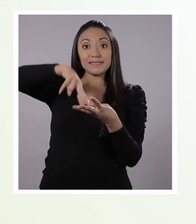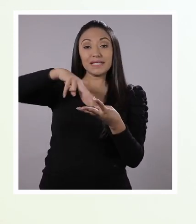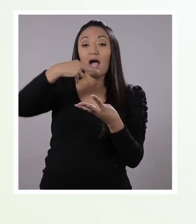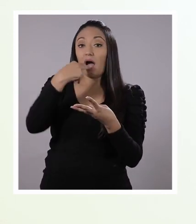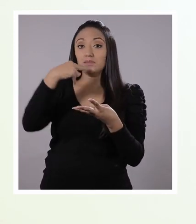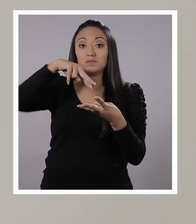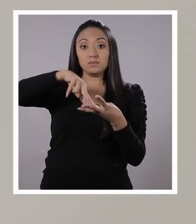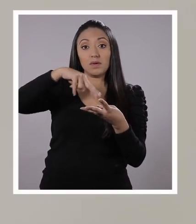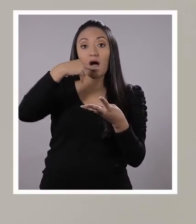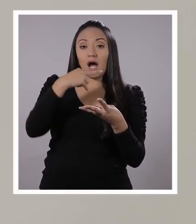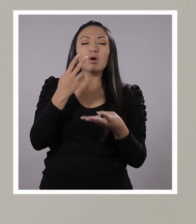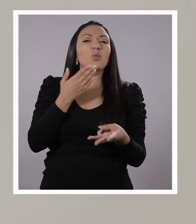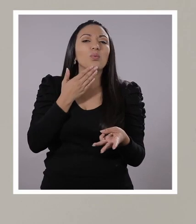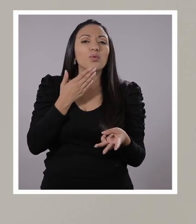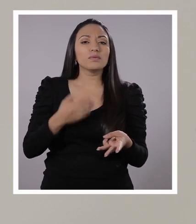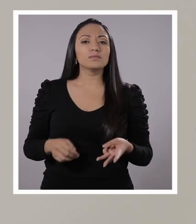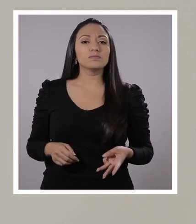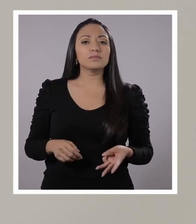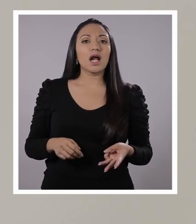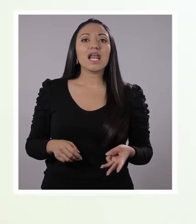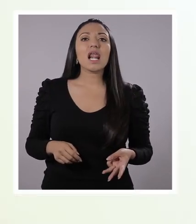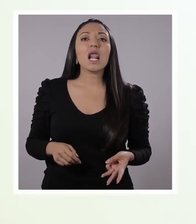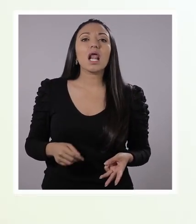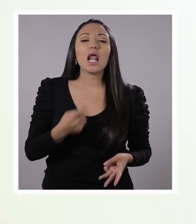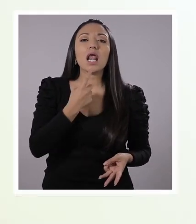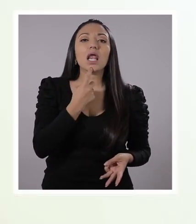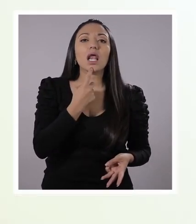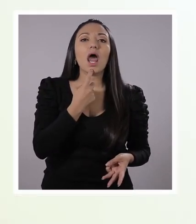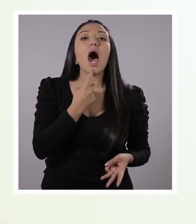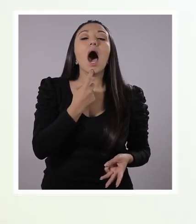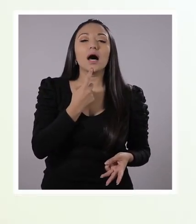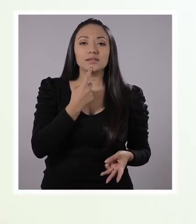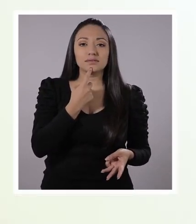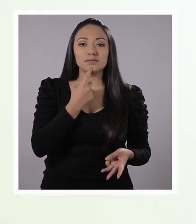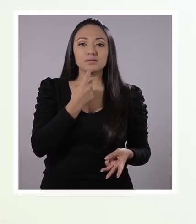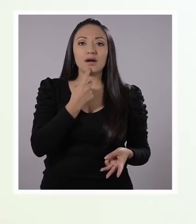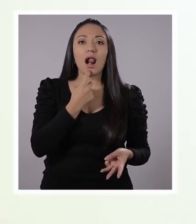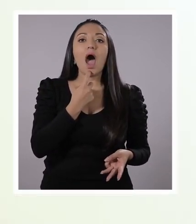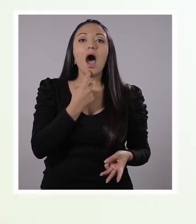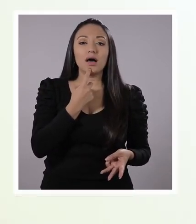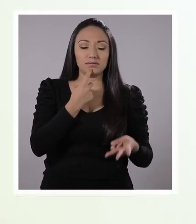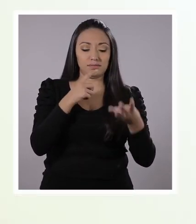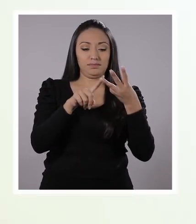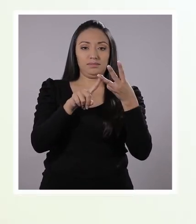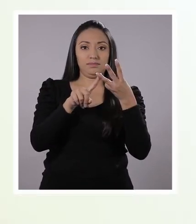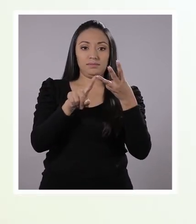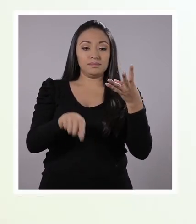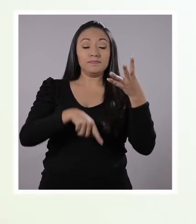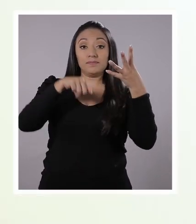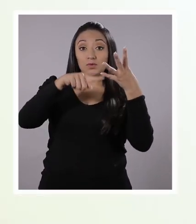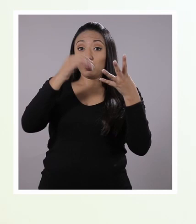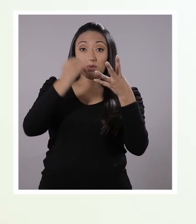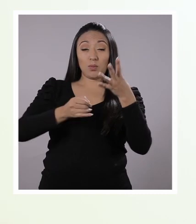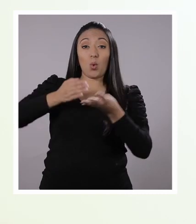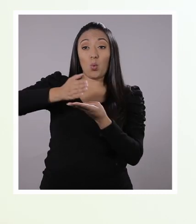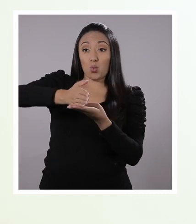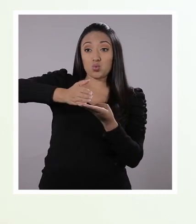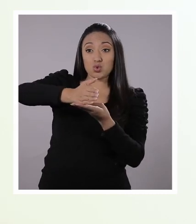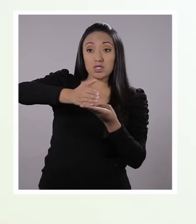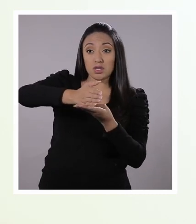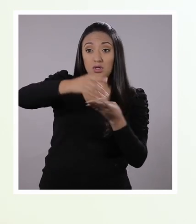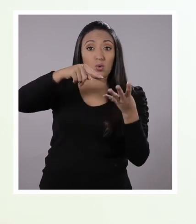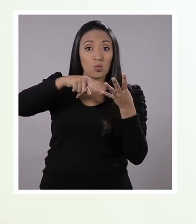El tenedor va a sonar así, haciendo saltar nuestra lengua. Y por